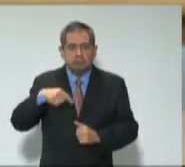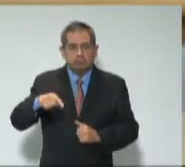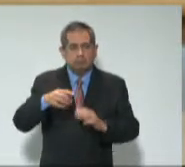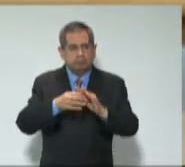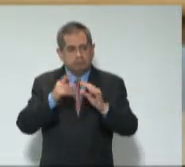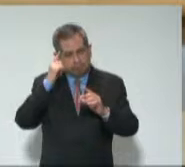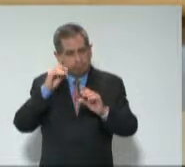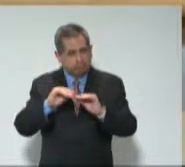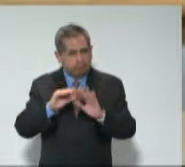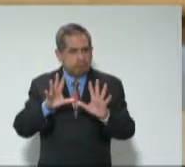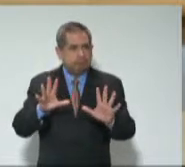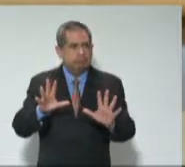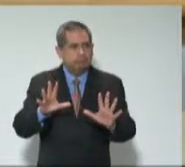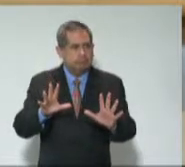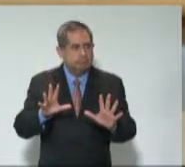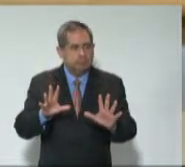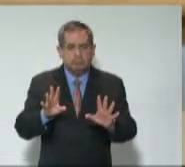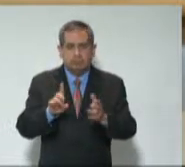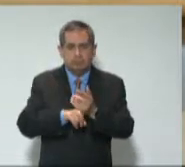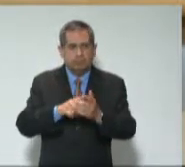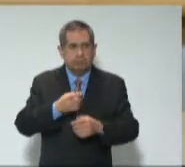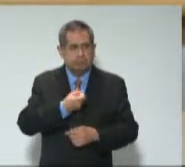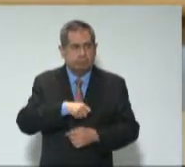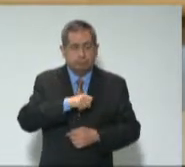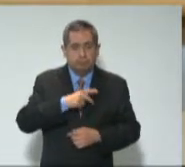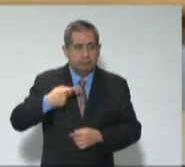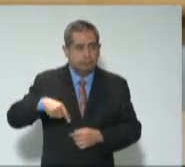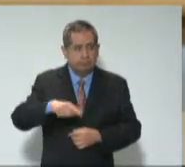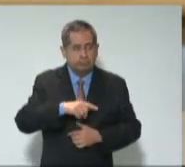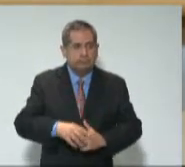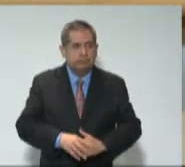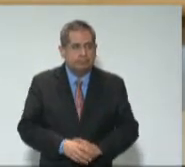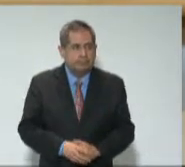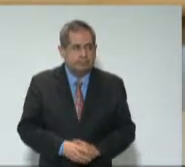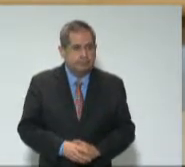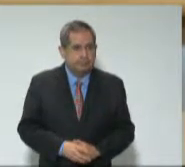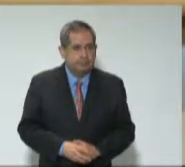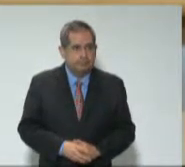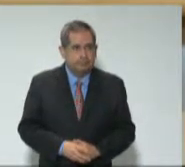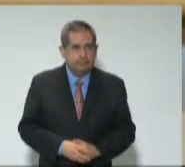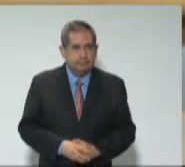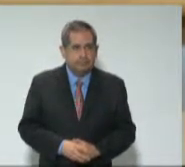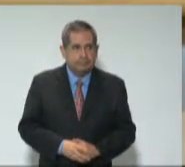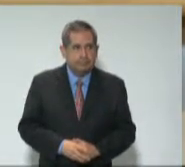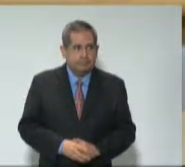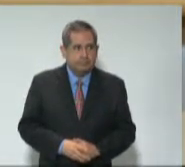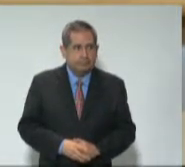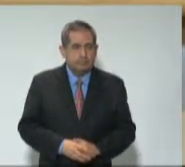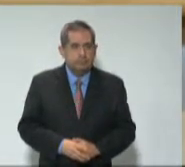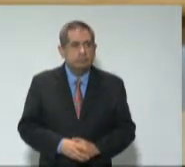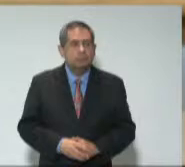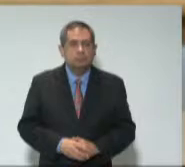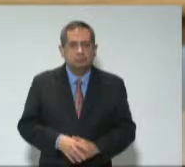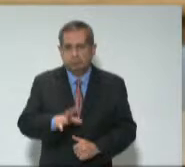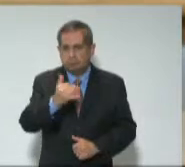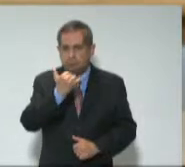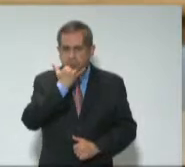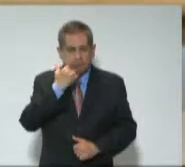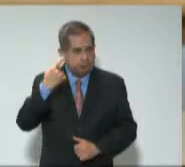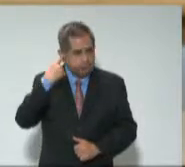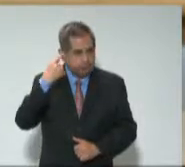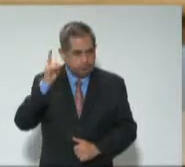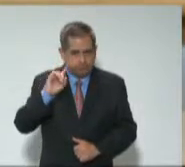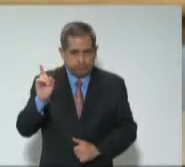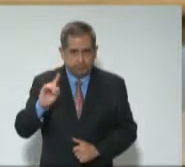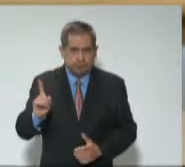y objetiva el estado de la salud pública por un lado la estadística posibilita dar información agregada